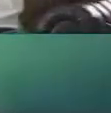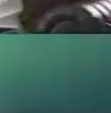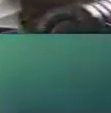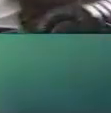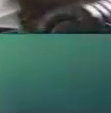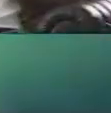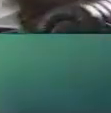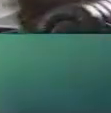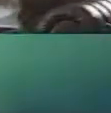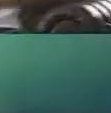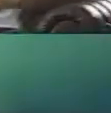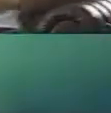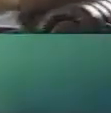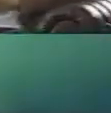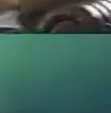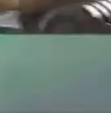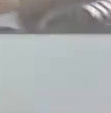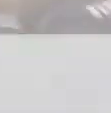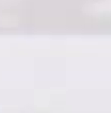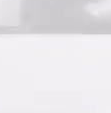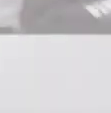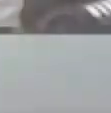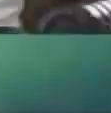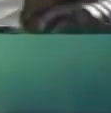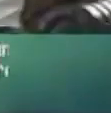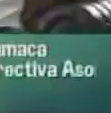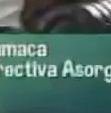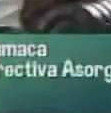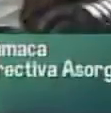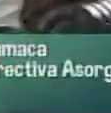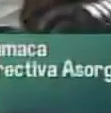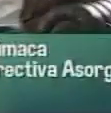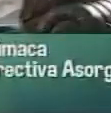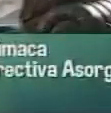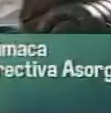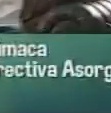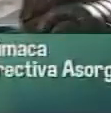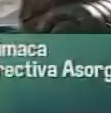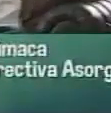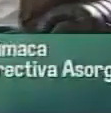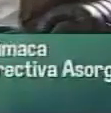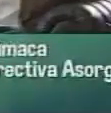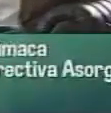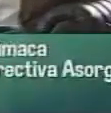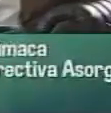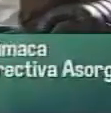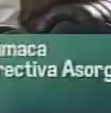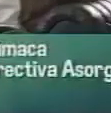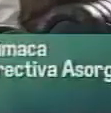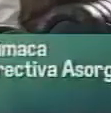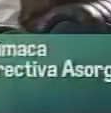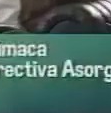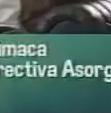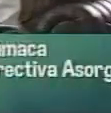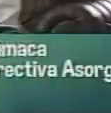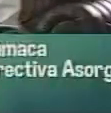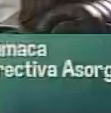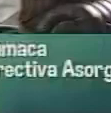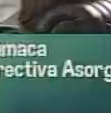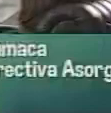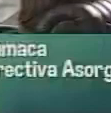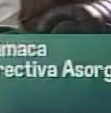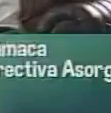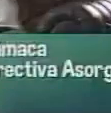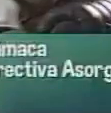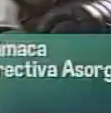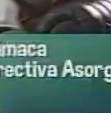que les pueden dar la instrucción en lengua de señas. Muchas gracias por esta entrevista, por invitarnos a hablar de estos diferentes temas. Fue un gusto